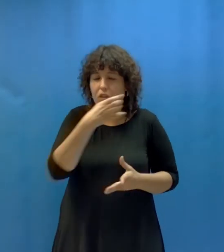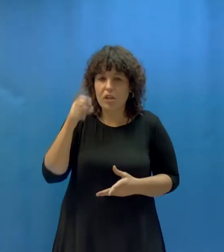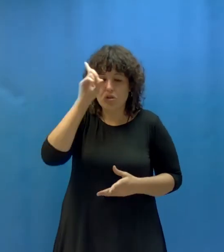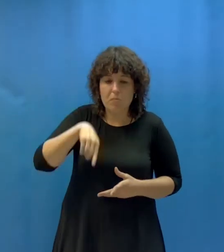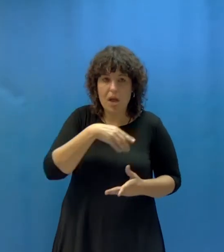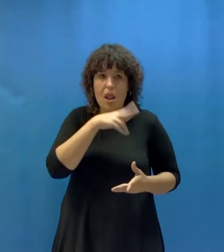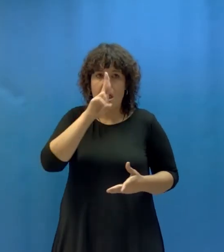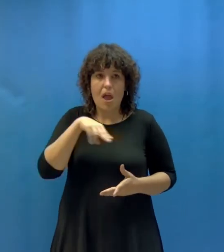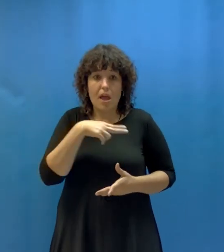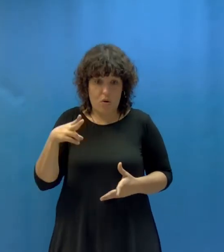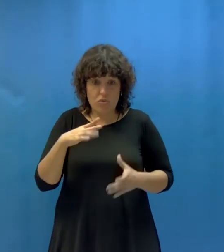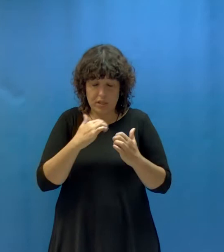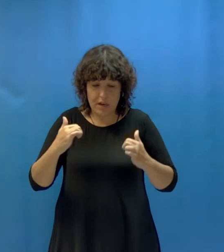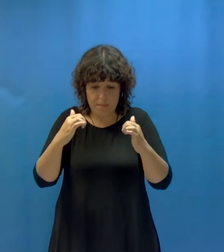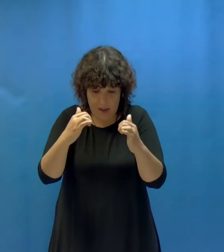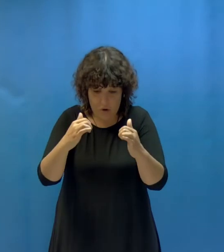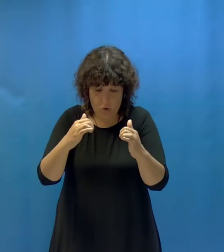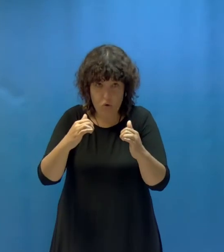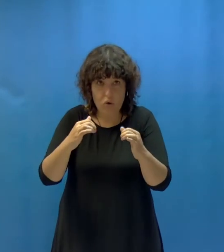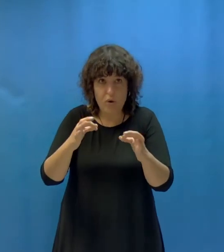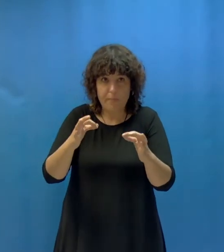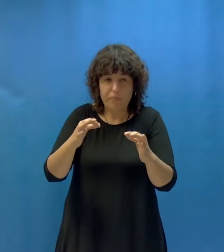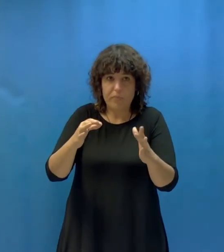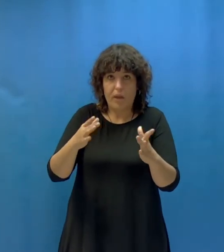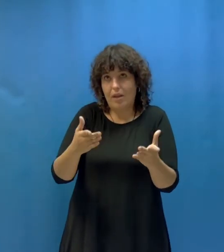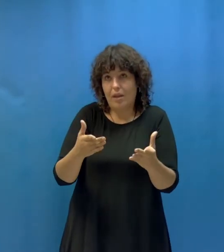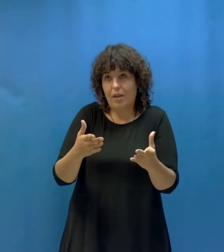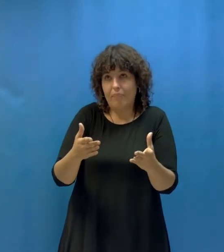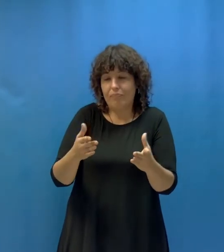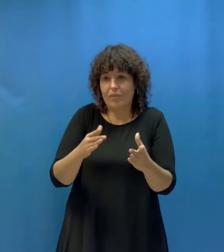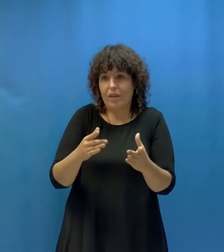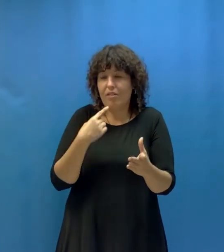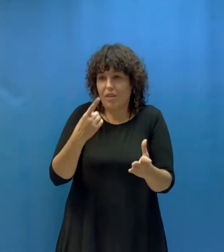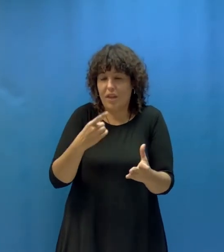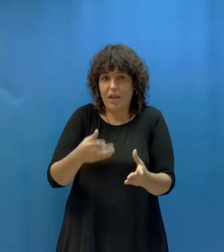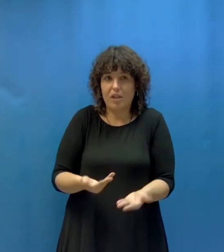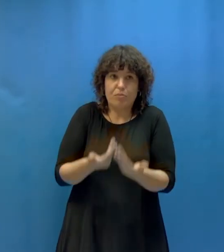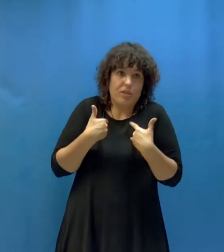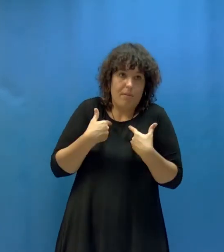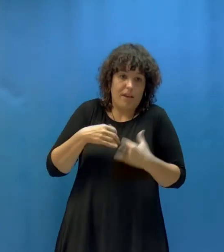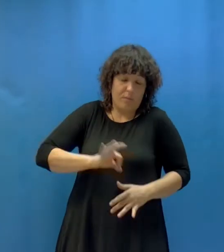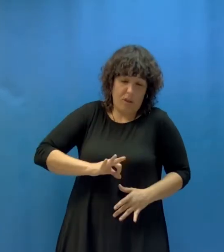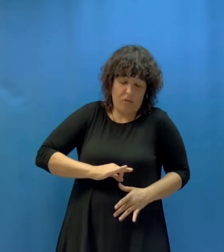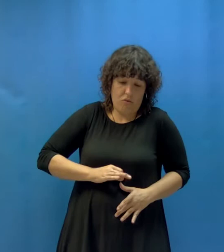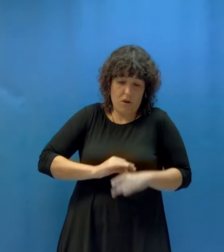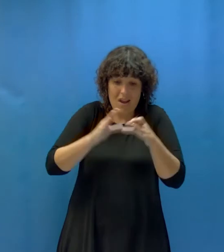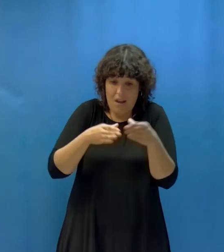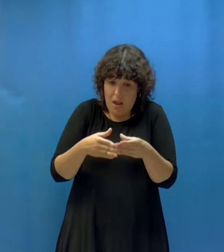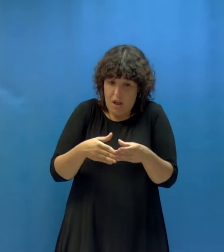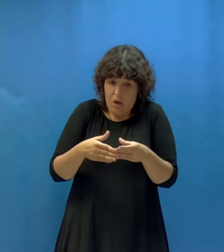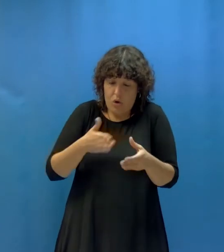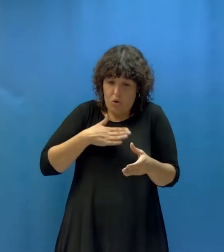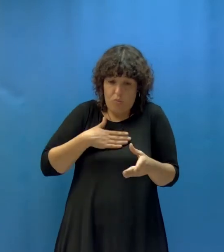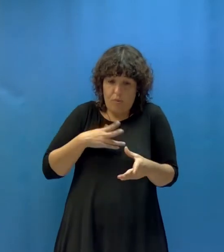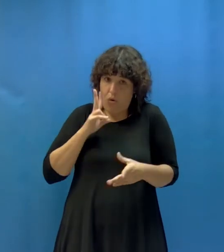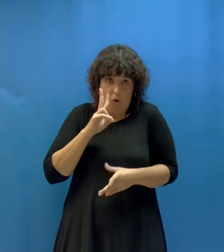Diputación, el señor Lorenzo nos insinuó que podría ser responsable subsidiaria de la Diputación. Nuestro grupo no lo ve tan claro, pero sí que vemos claro